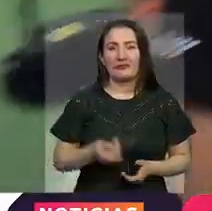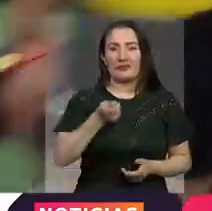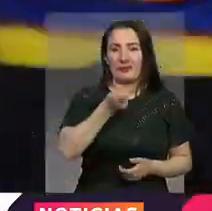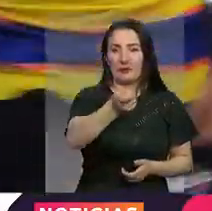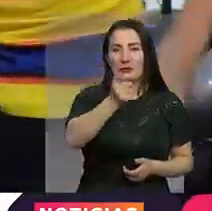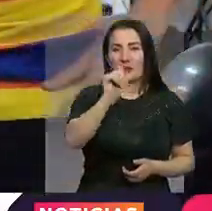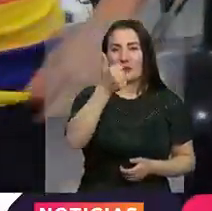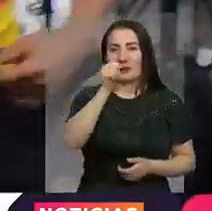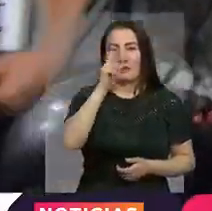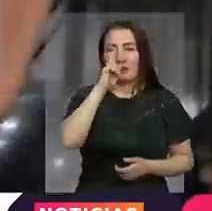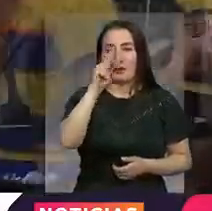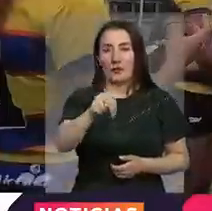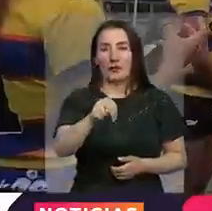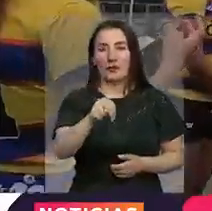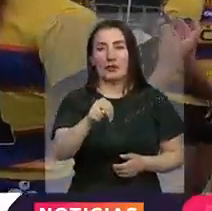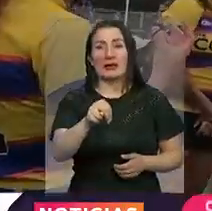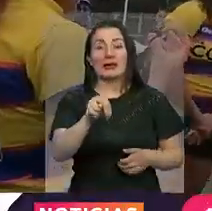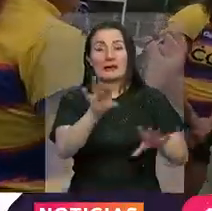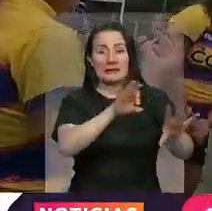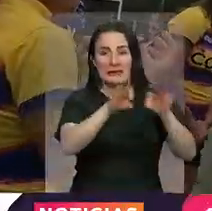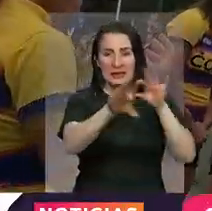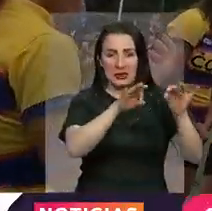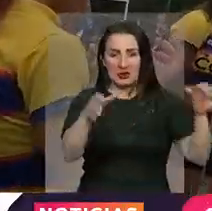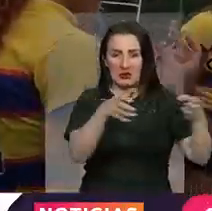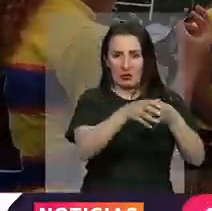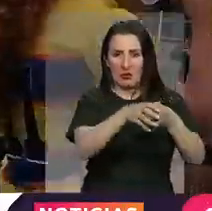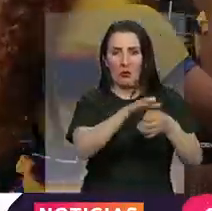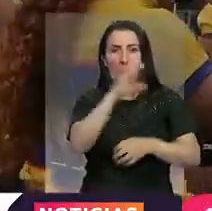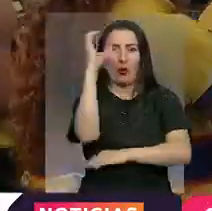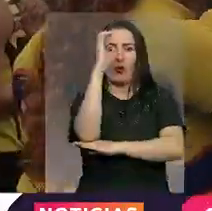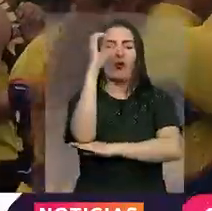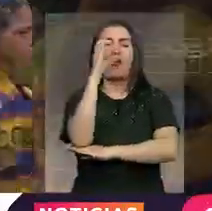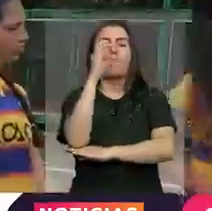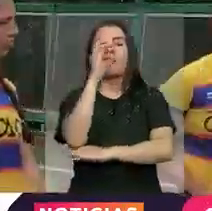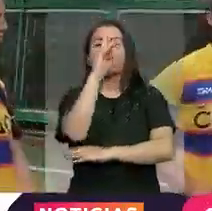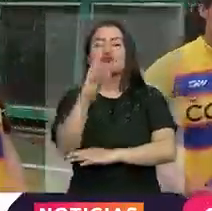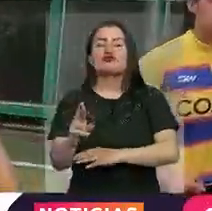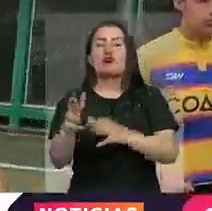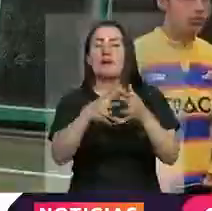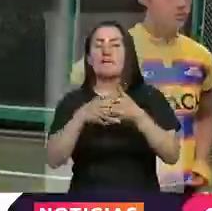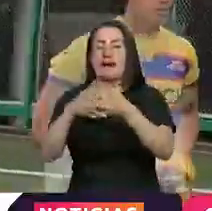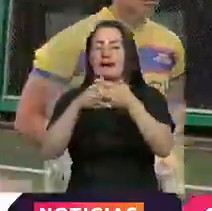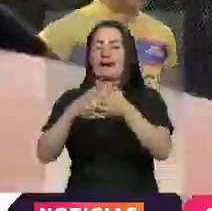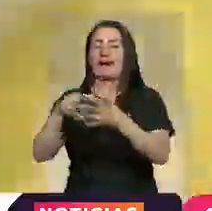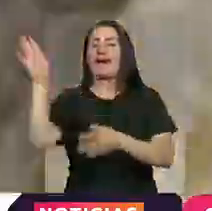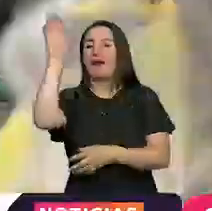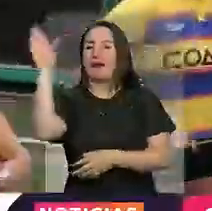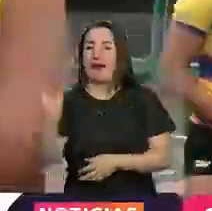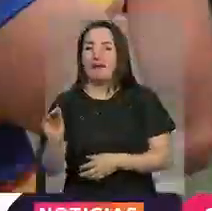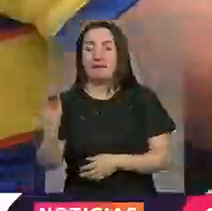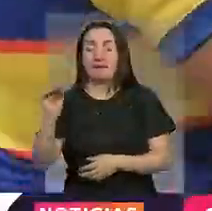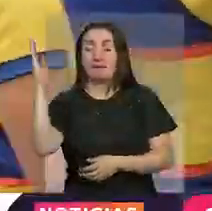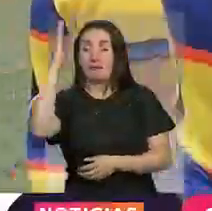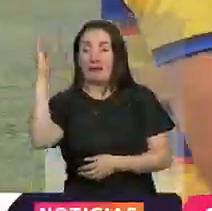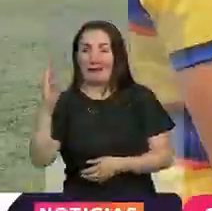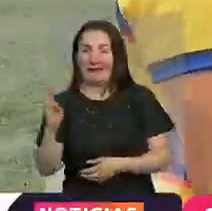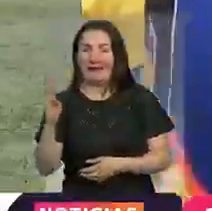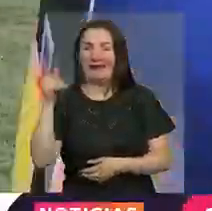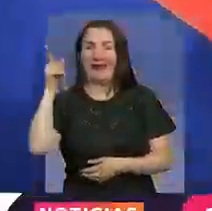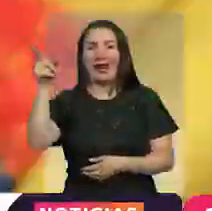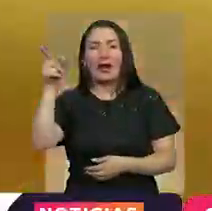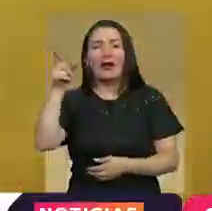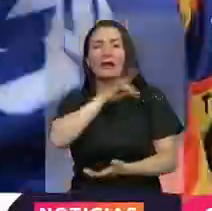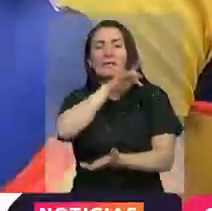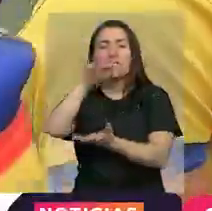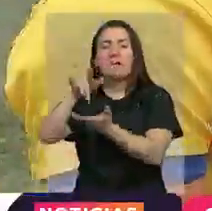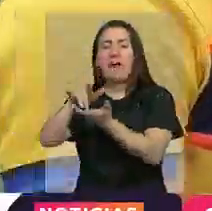de junio, la selección de rugby femenino de la región disputará el suramericano en Saquarema, Río de Janeiro. Las Tucanes ultiman detalles